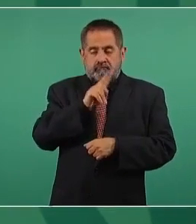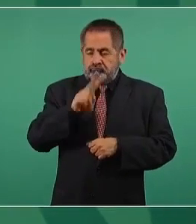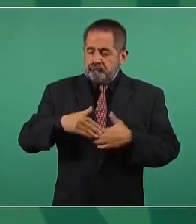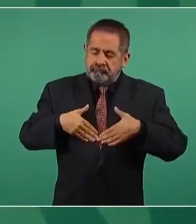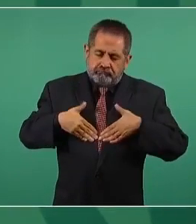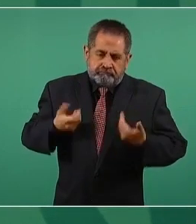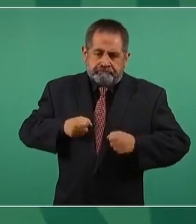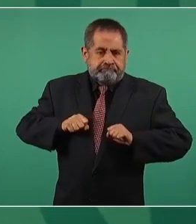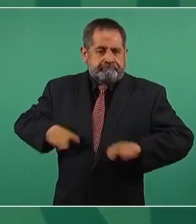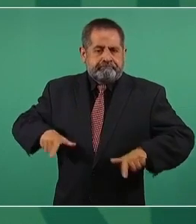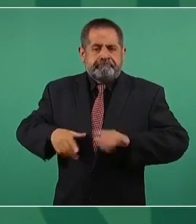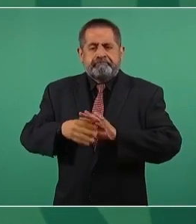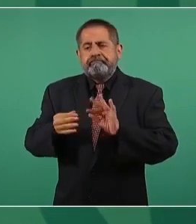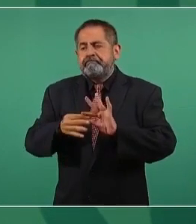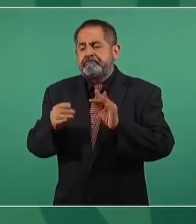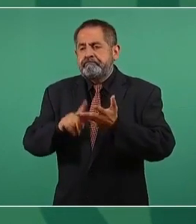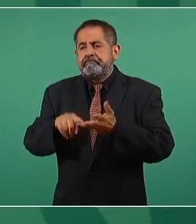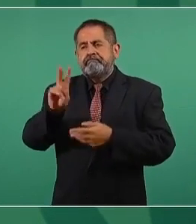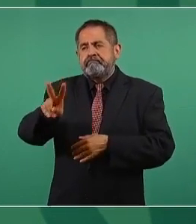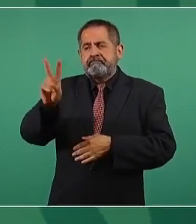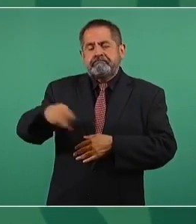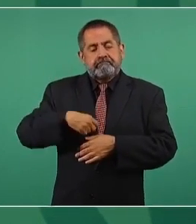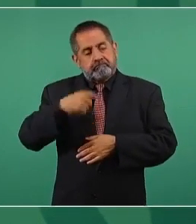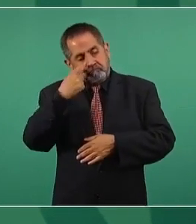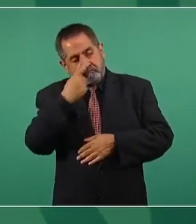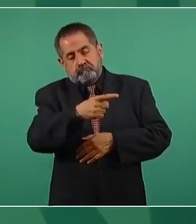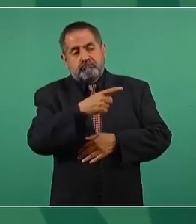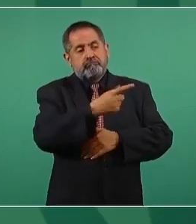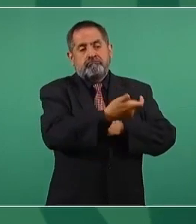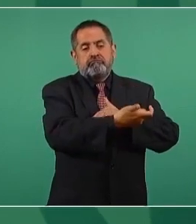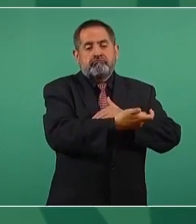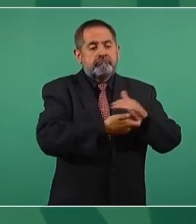entregaban sobornos a legisladores